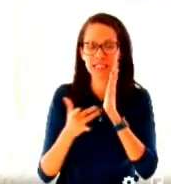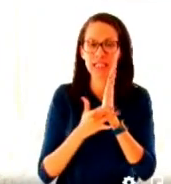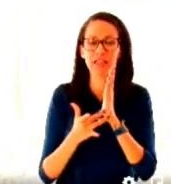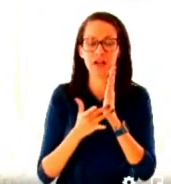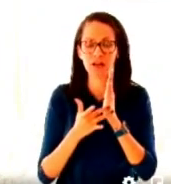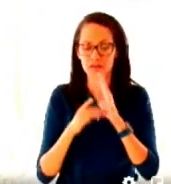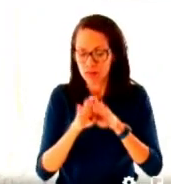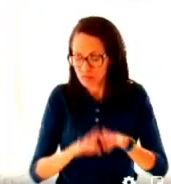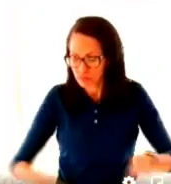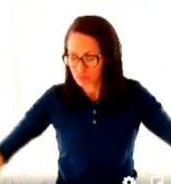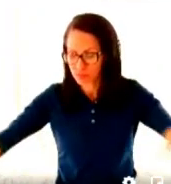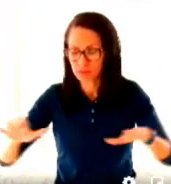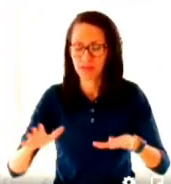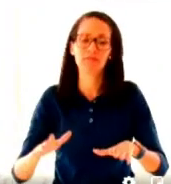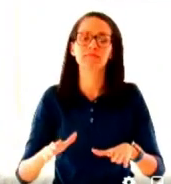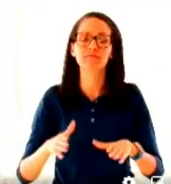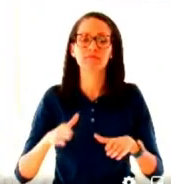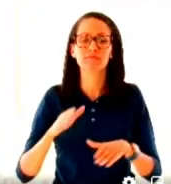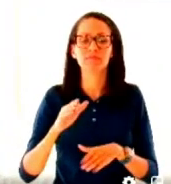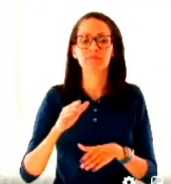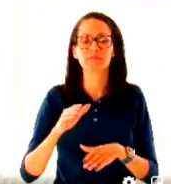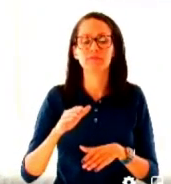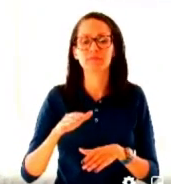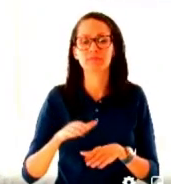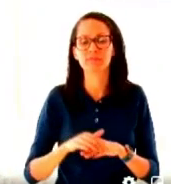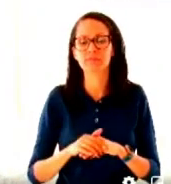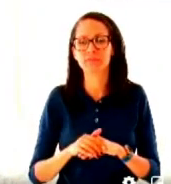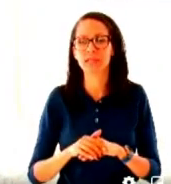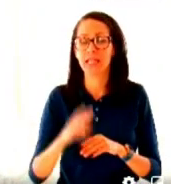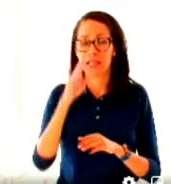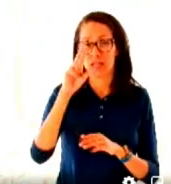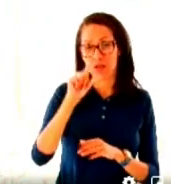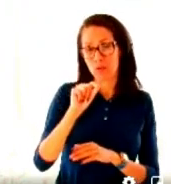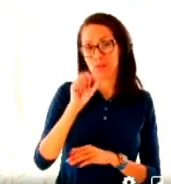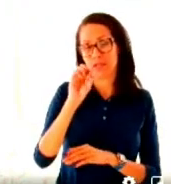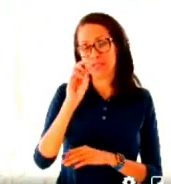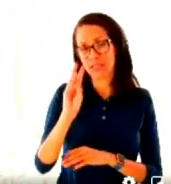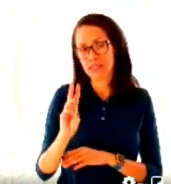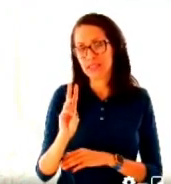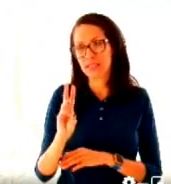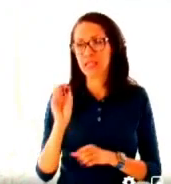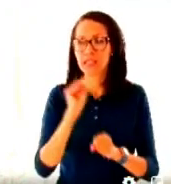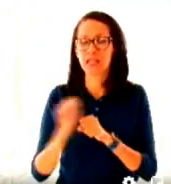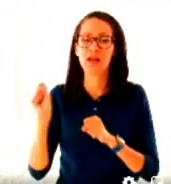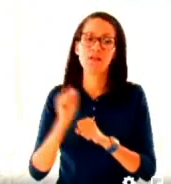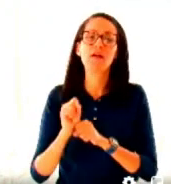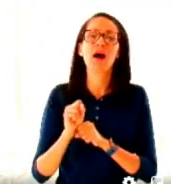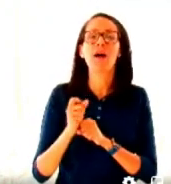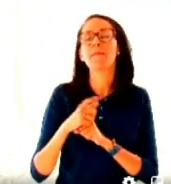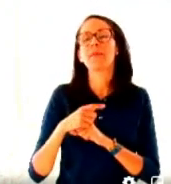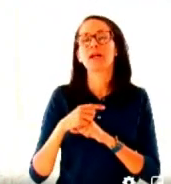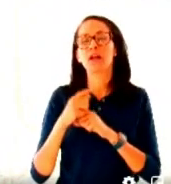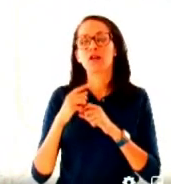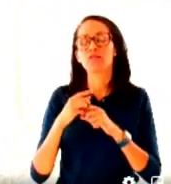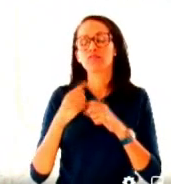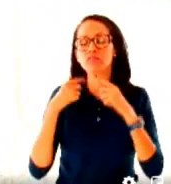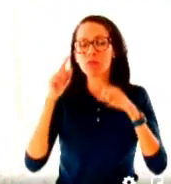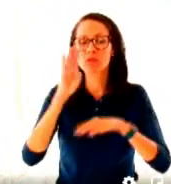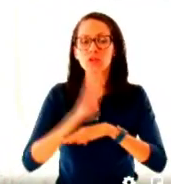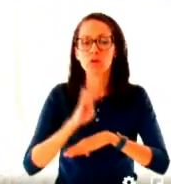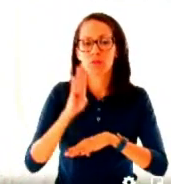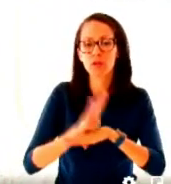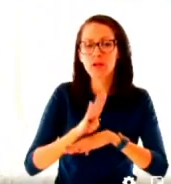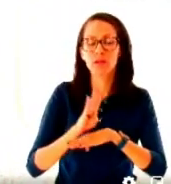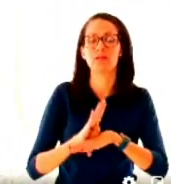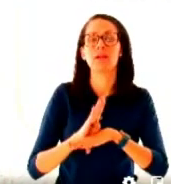pavimentación. Desde el 2006, labora para una prestigiosa firma de diseño y planificación basada en Carolina